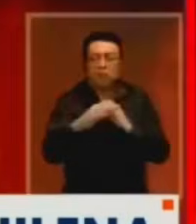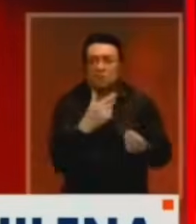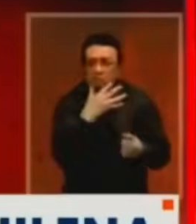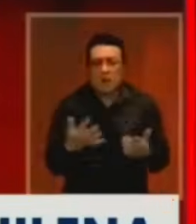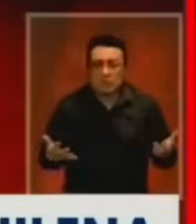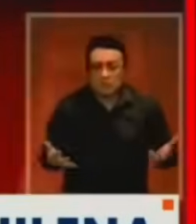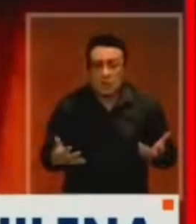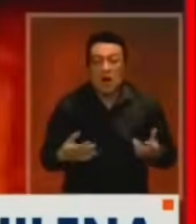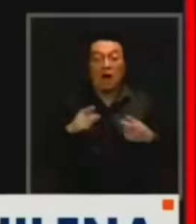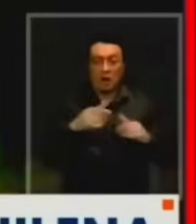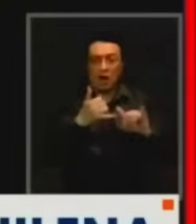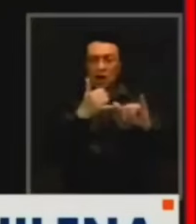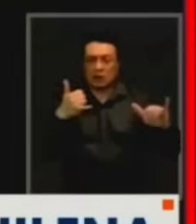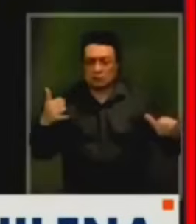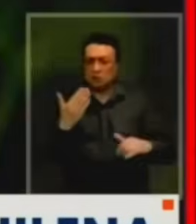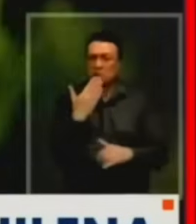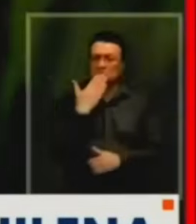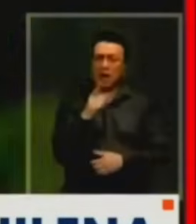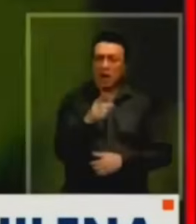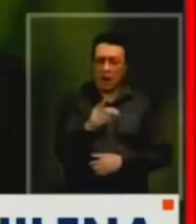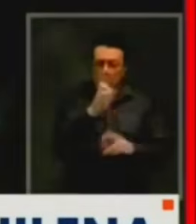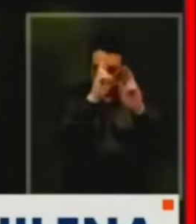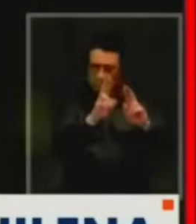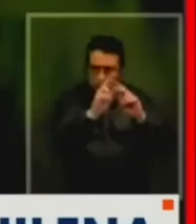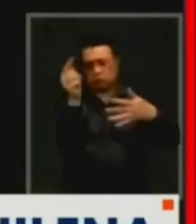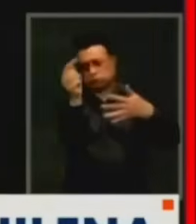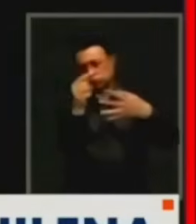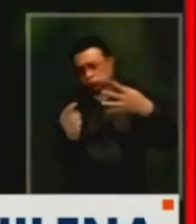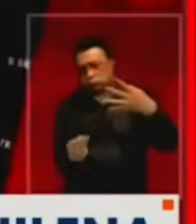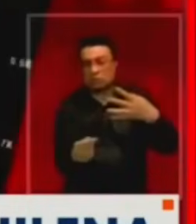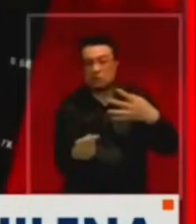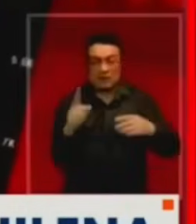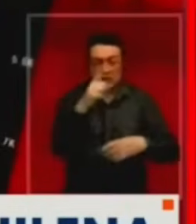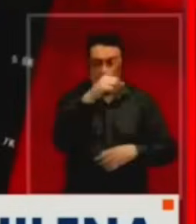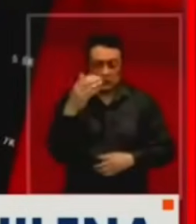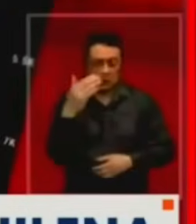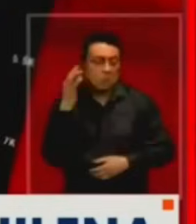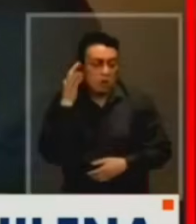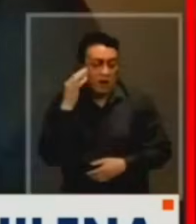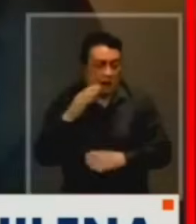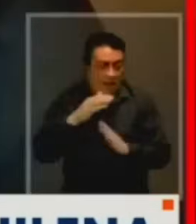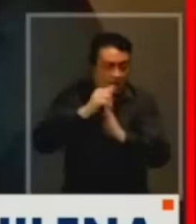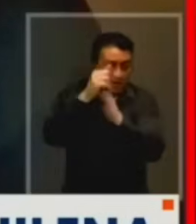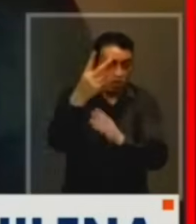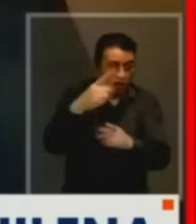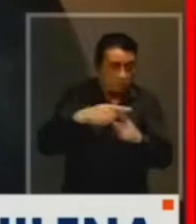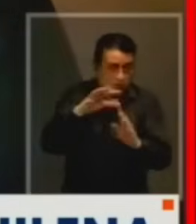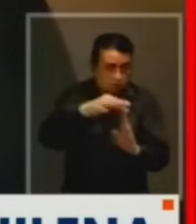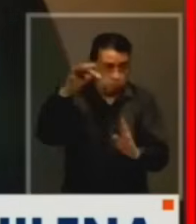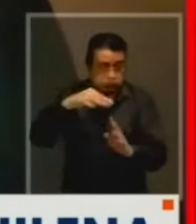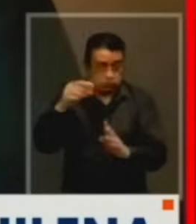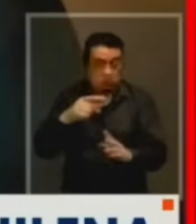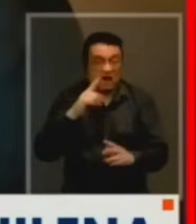de todos, que le ha valido este y otros reconocimientos. Elegida entre las 100 mujeres líderes dos veces, chilena innovadora